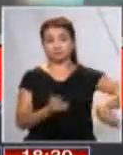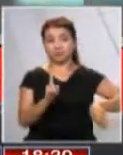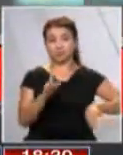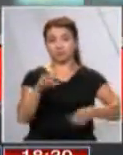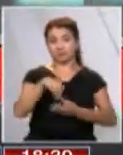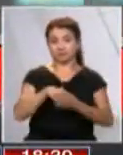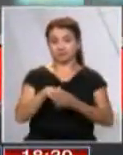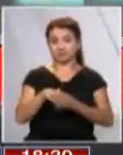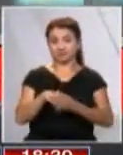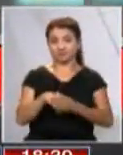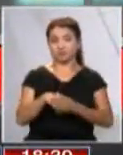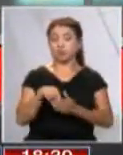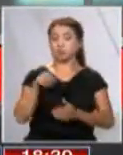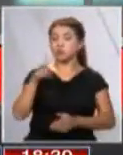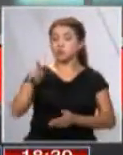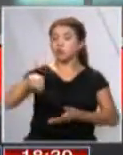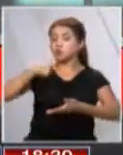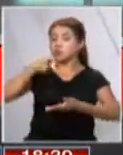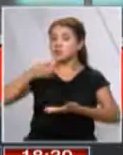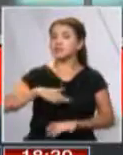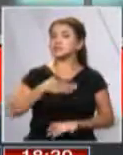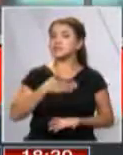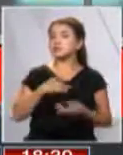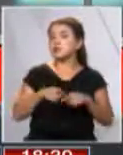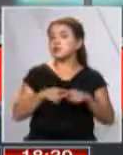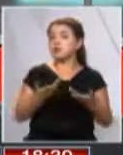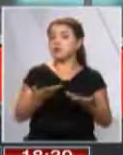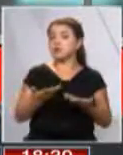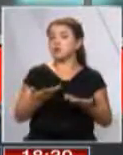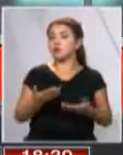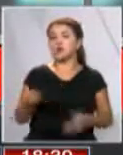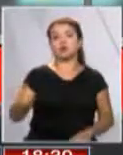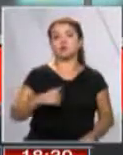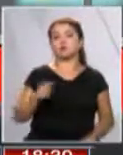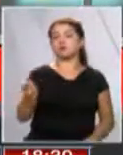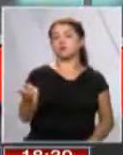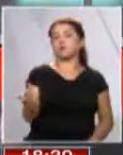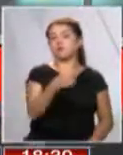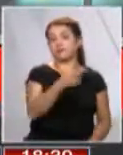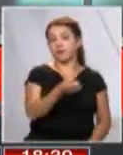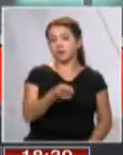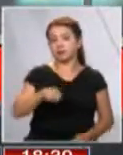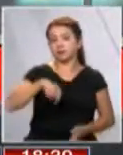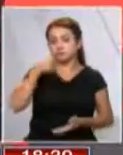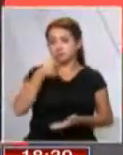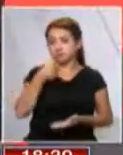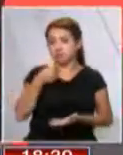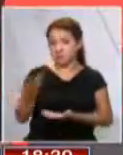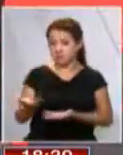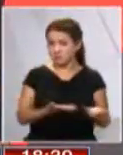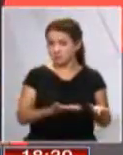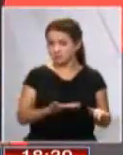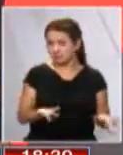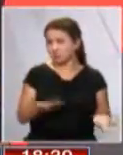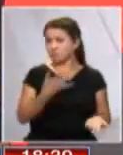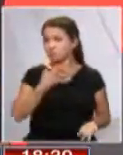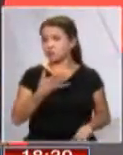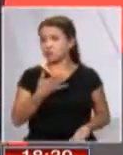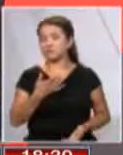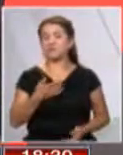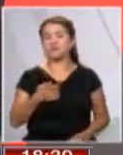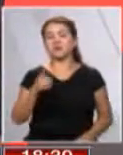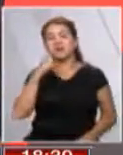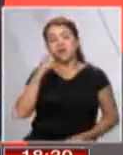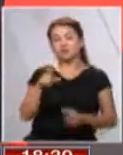invitación a esa comida ustedes lo sienten como una suerte de cumplir con la obligación de invitar a más que juzgar